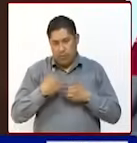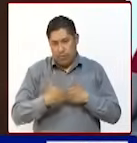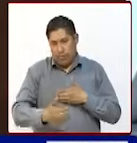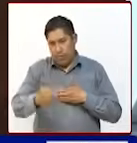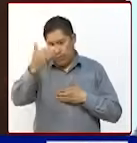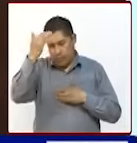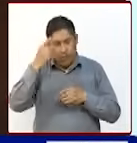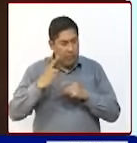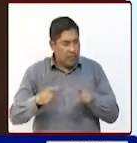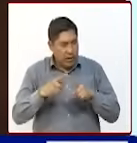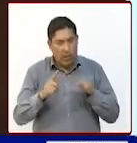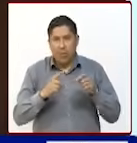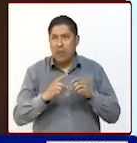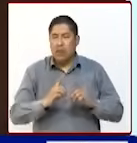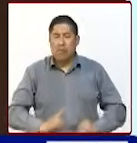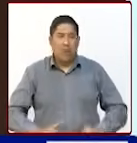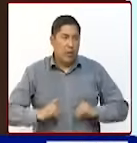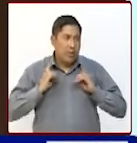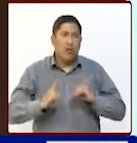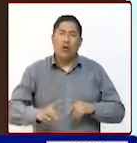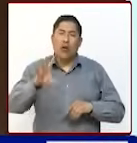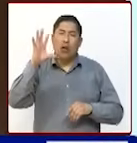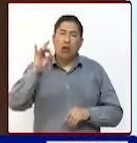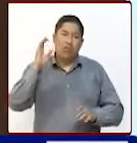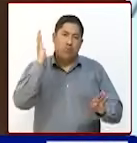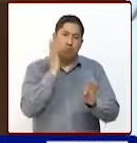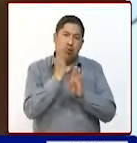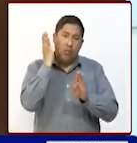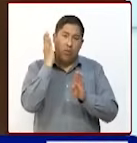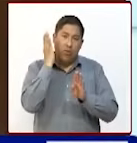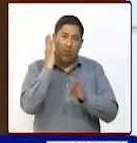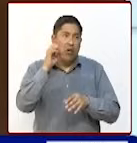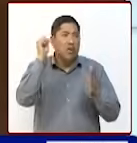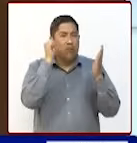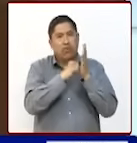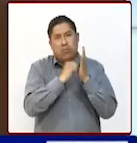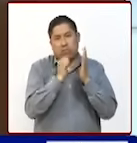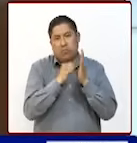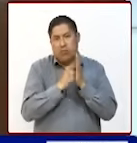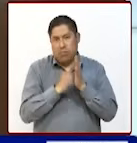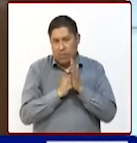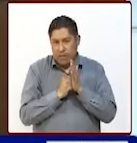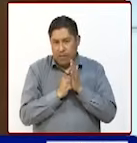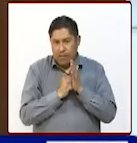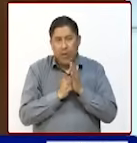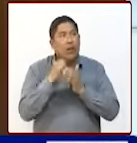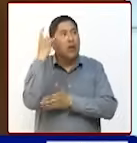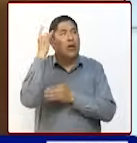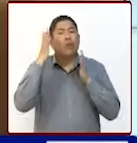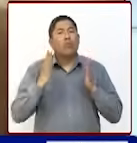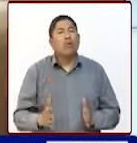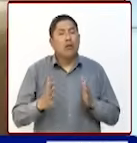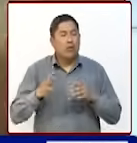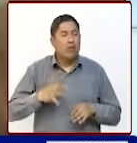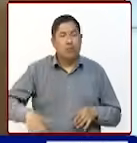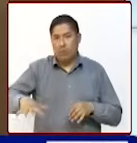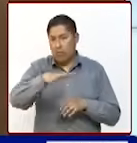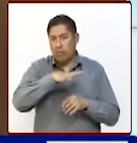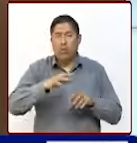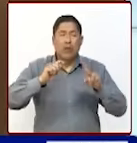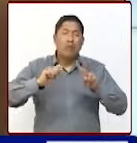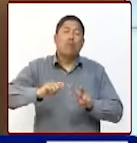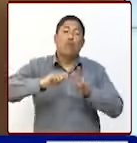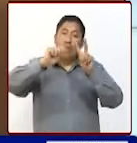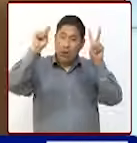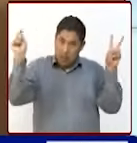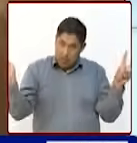los diferentes domicilios. Es decir, que a las 8 en punto van a estar tocando las puertas de los bolivianos en el municipio de Villa